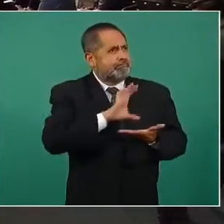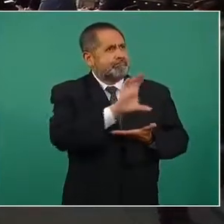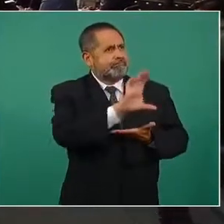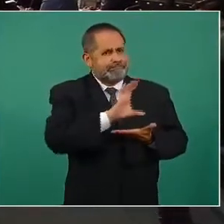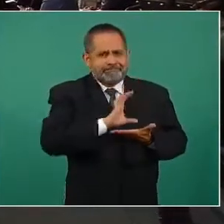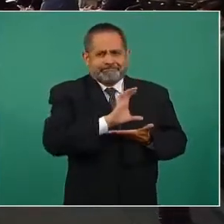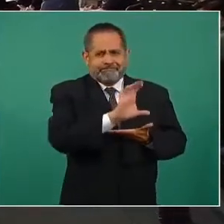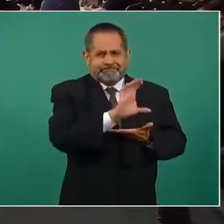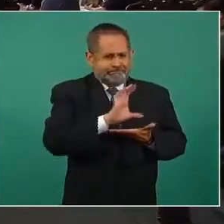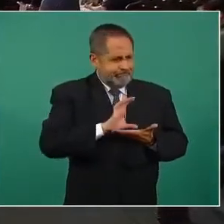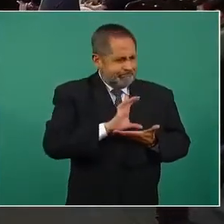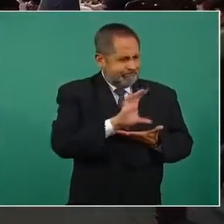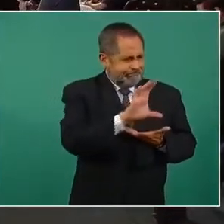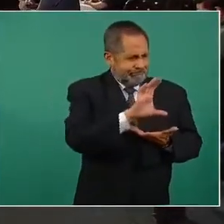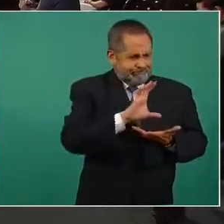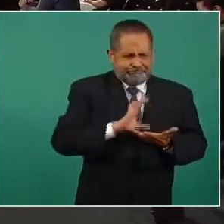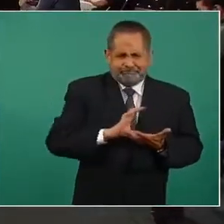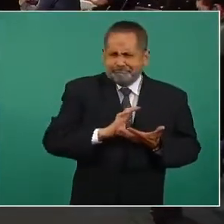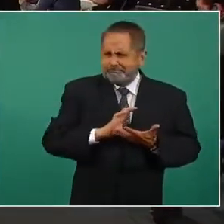para hacer